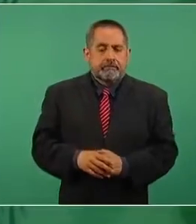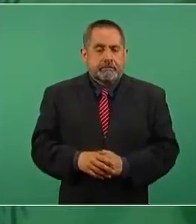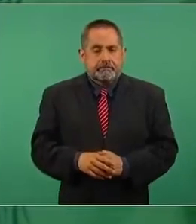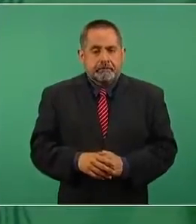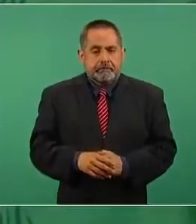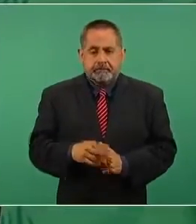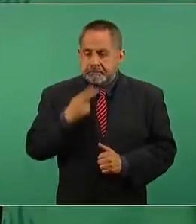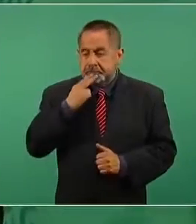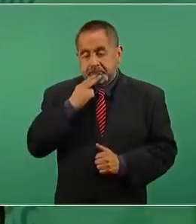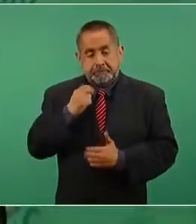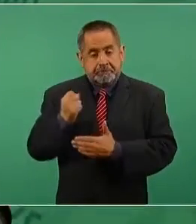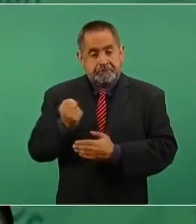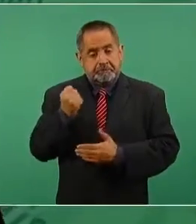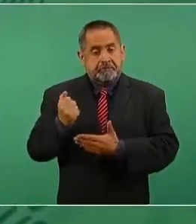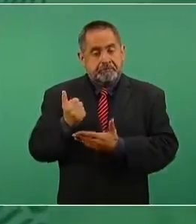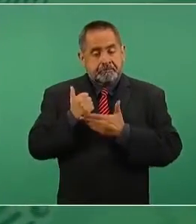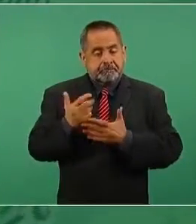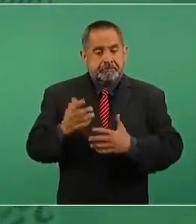influye.